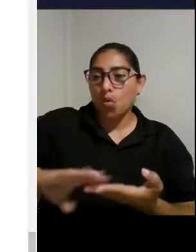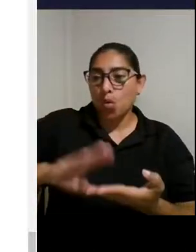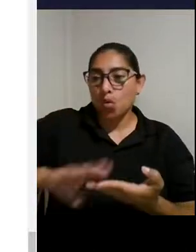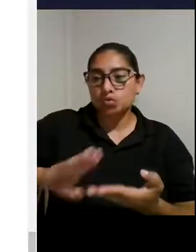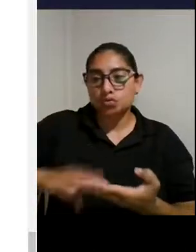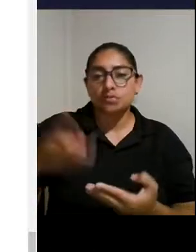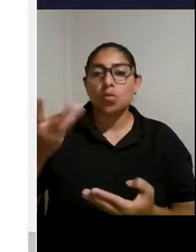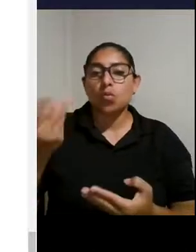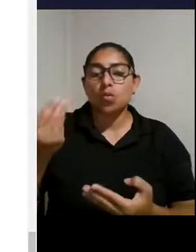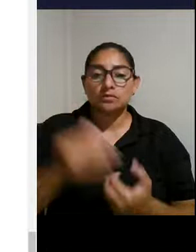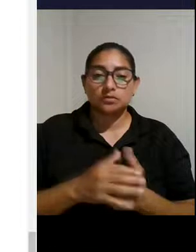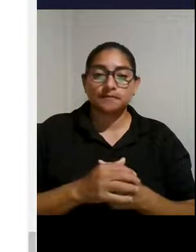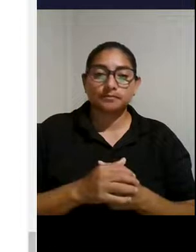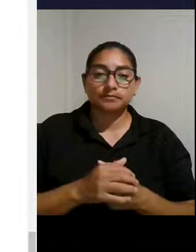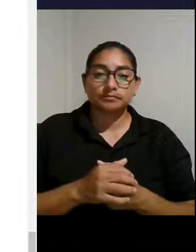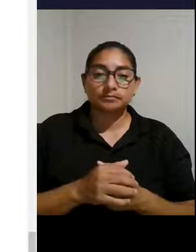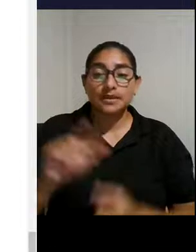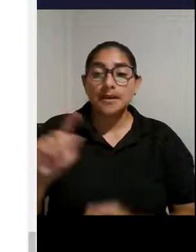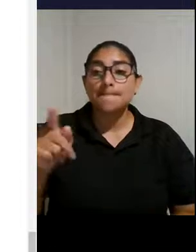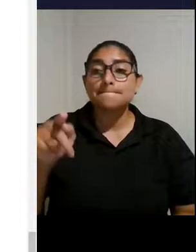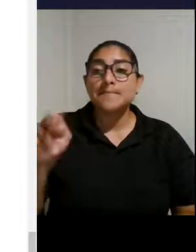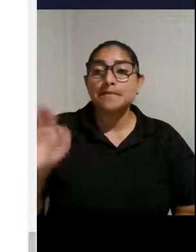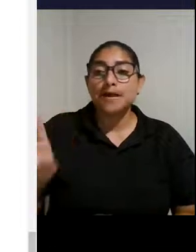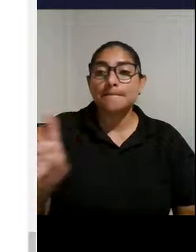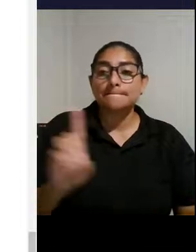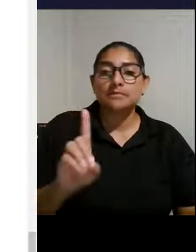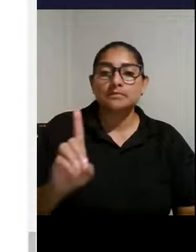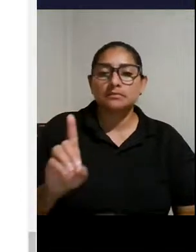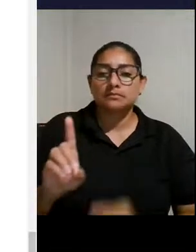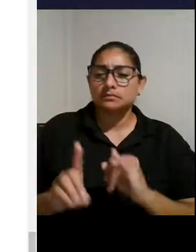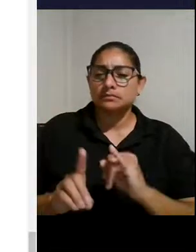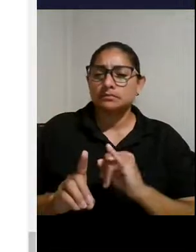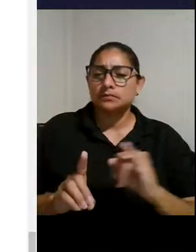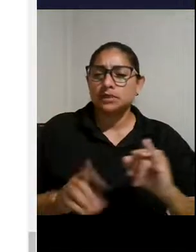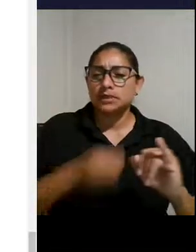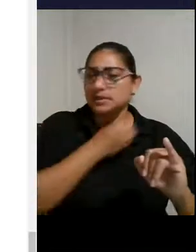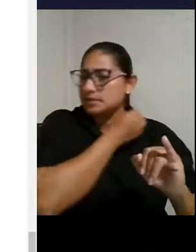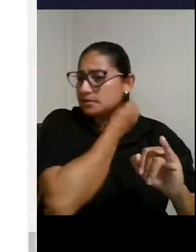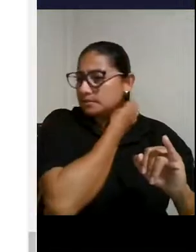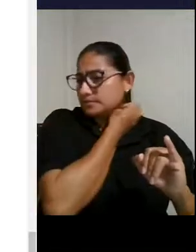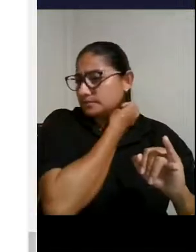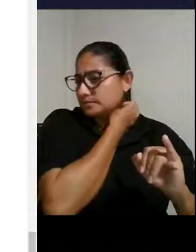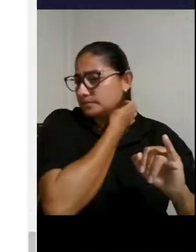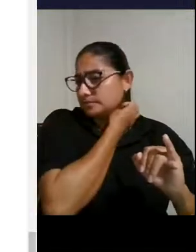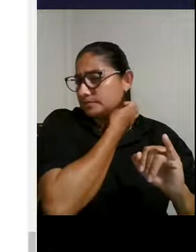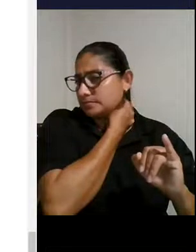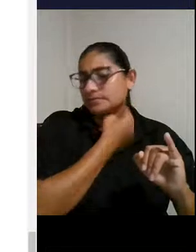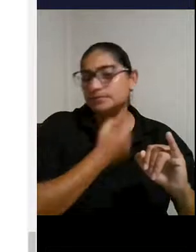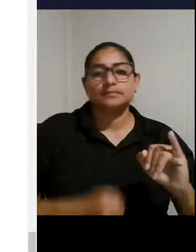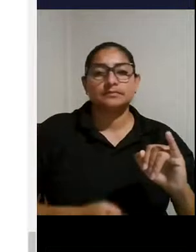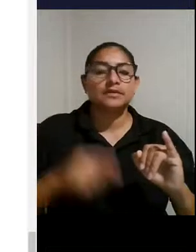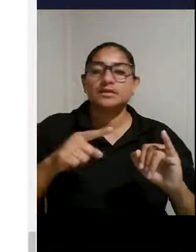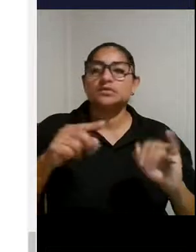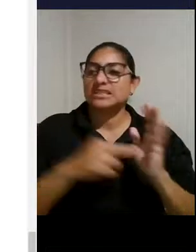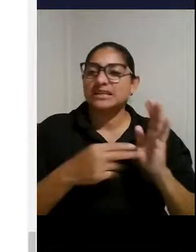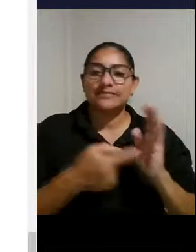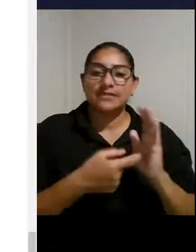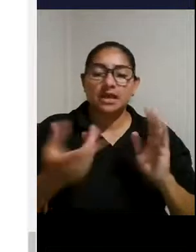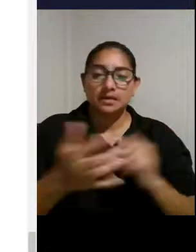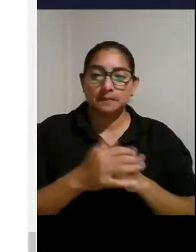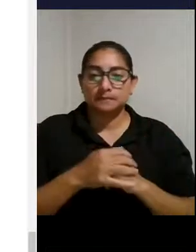de la imagen que está más a la izquierda. Esto no es otra cosa que